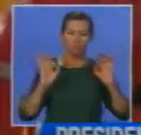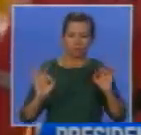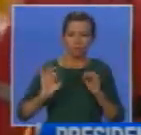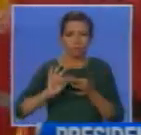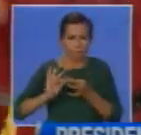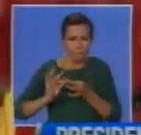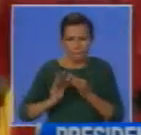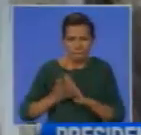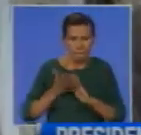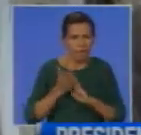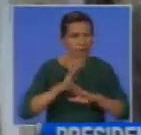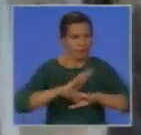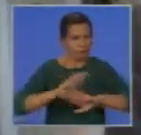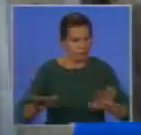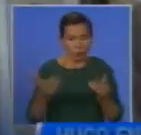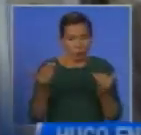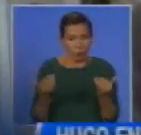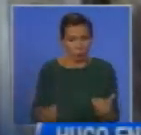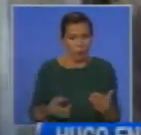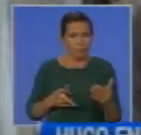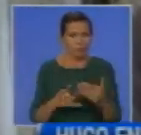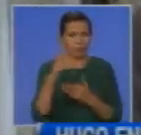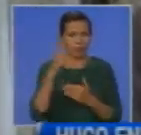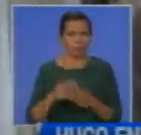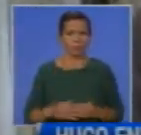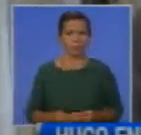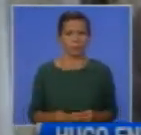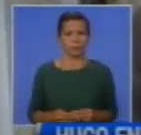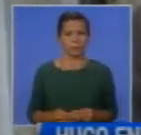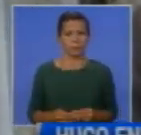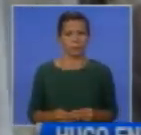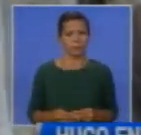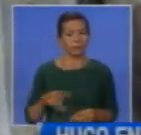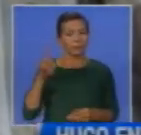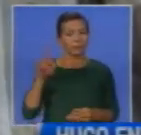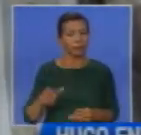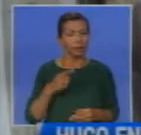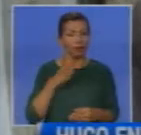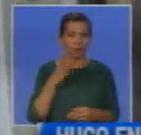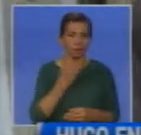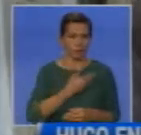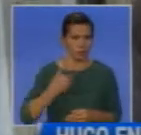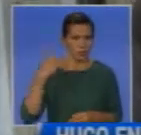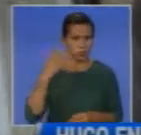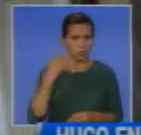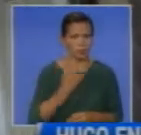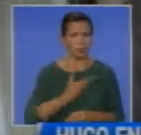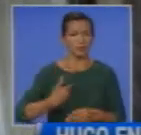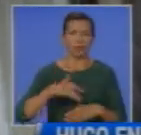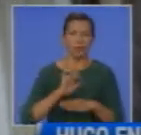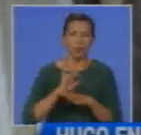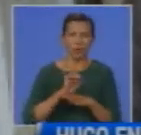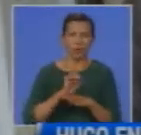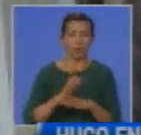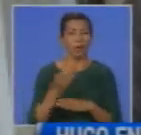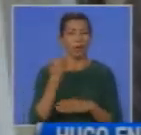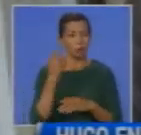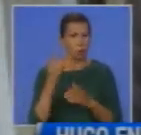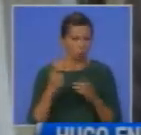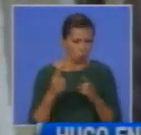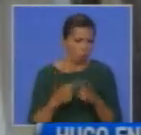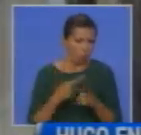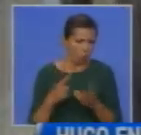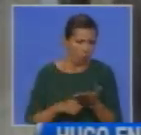de mandatarios. En el marco de los acuerdos binacionales entre presidentes de Colombia y Ecuador, que ya por segunda vez se vienen